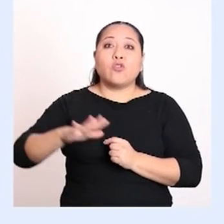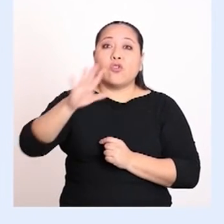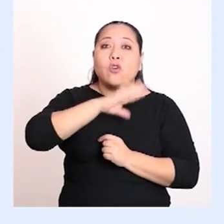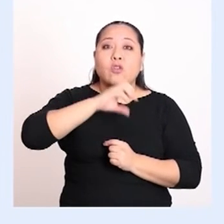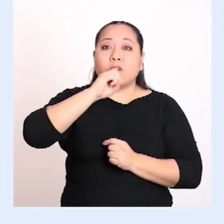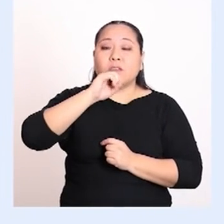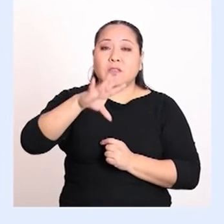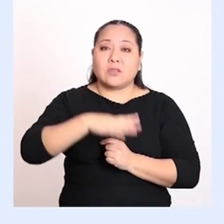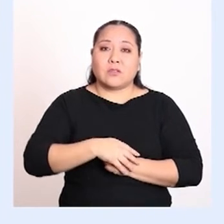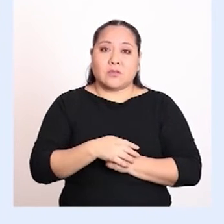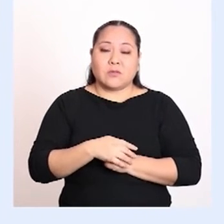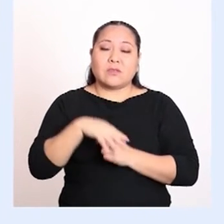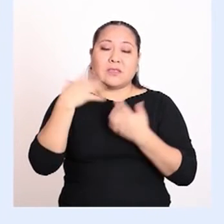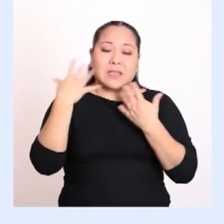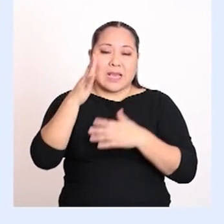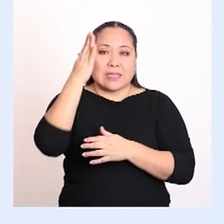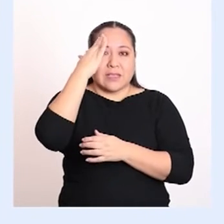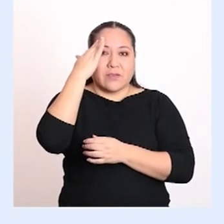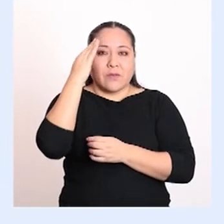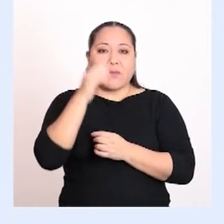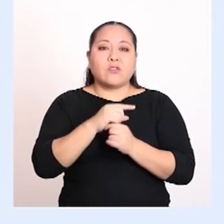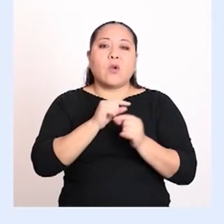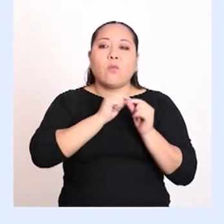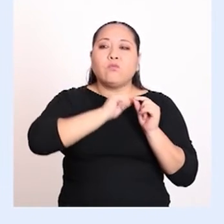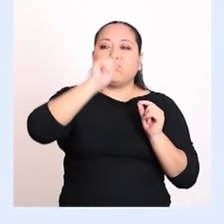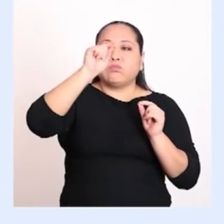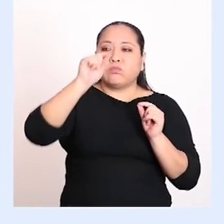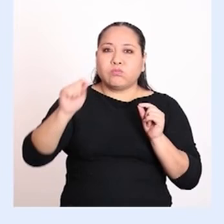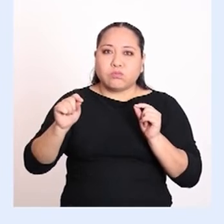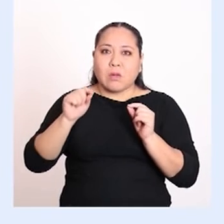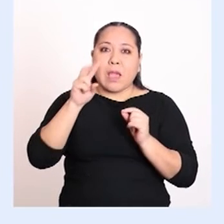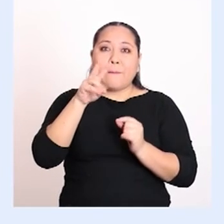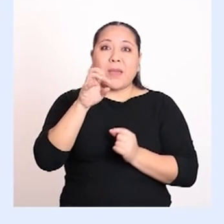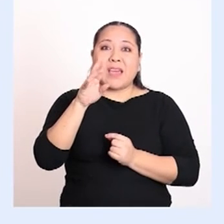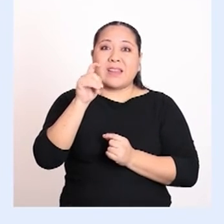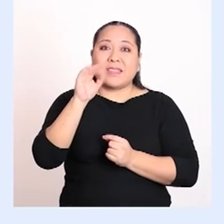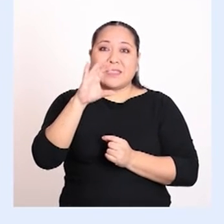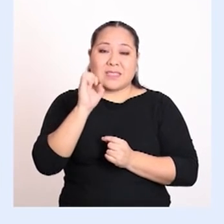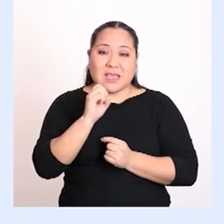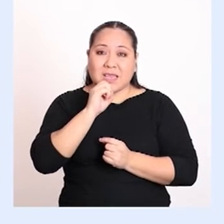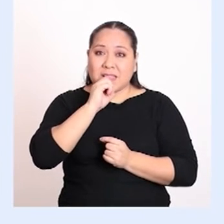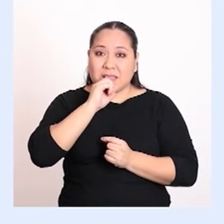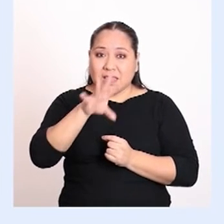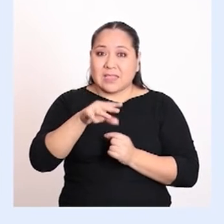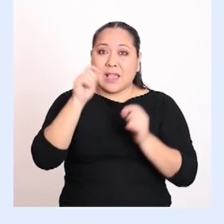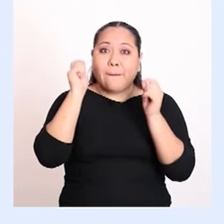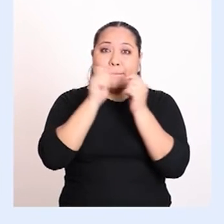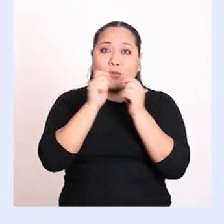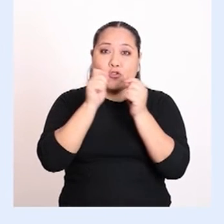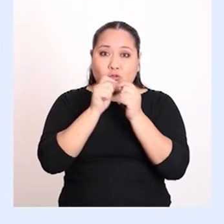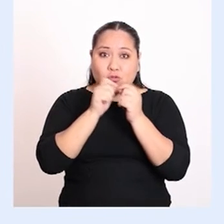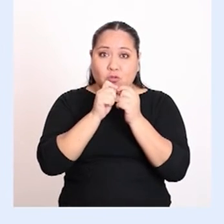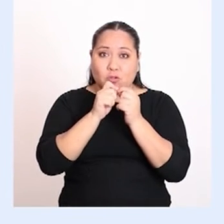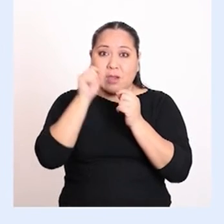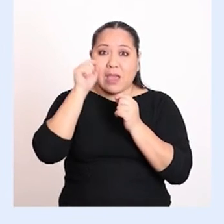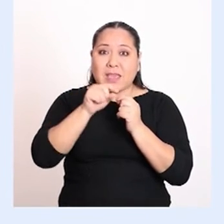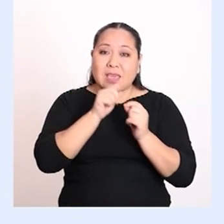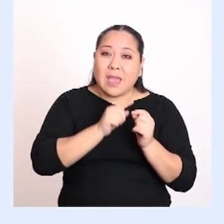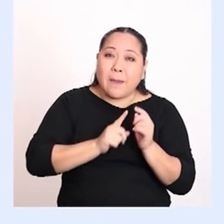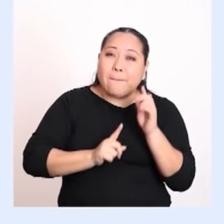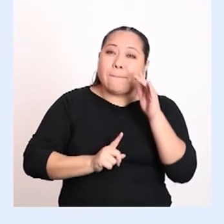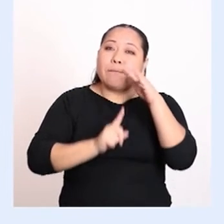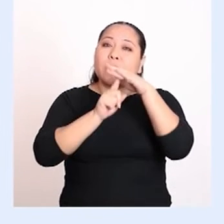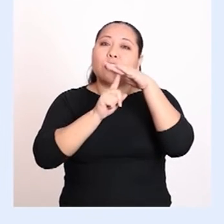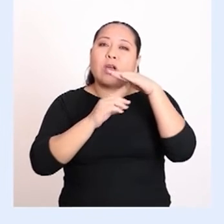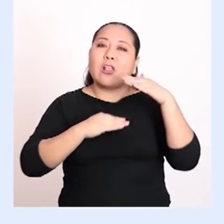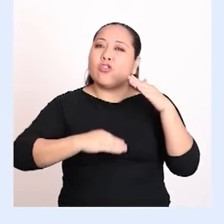anunciado, podemos concluir que la localización del vértice de una parábola es el punto donde la función alcanza